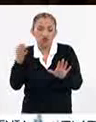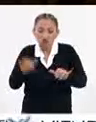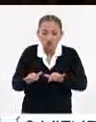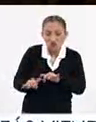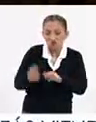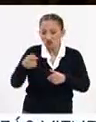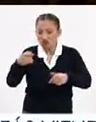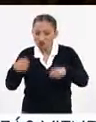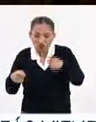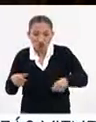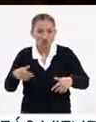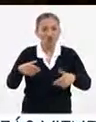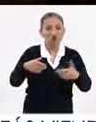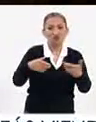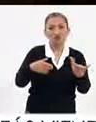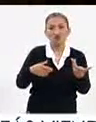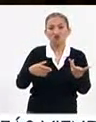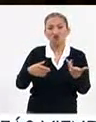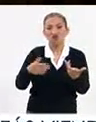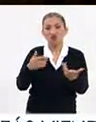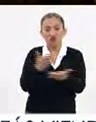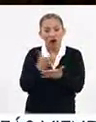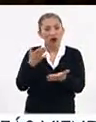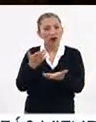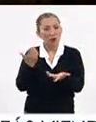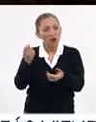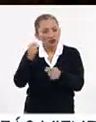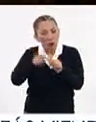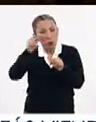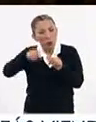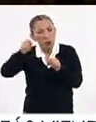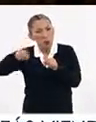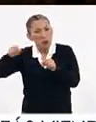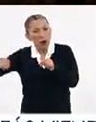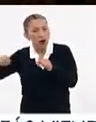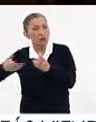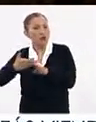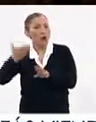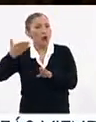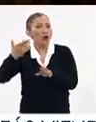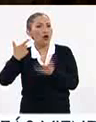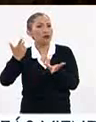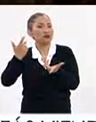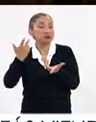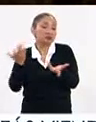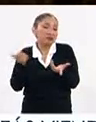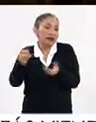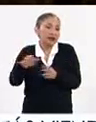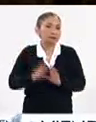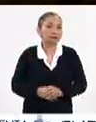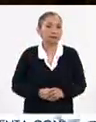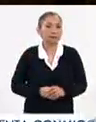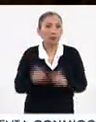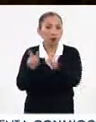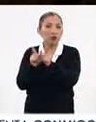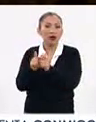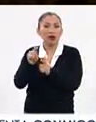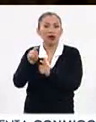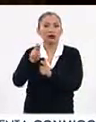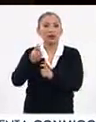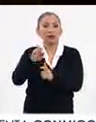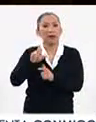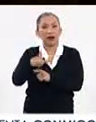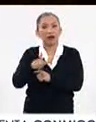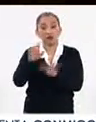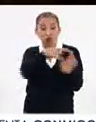De percusiones muy de ritmo muy marcado, un poco machacón, pero bueno, Tribal. ponle.